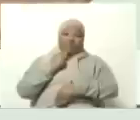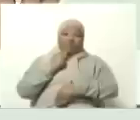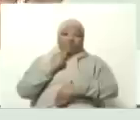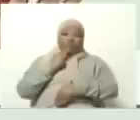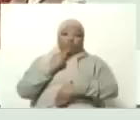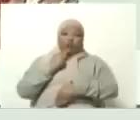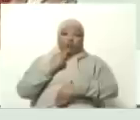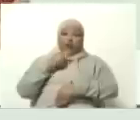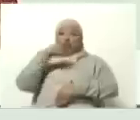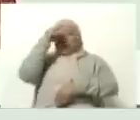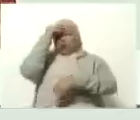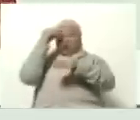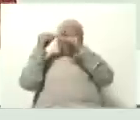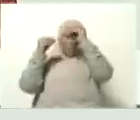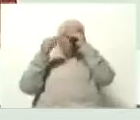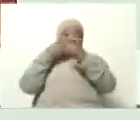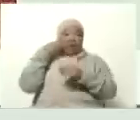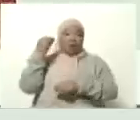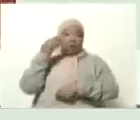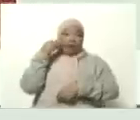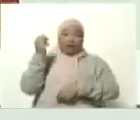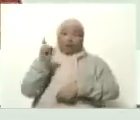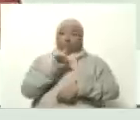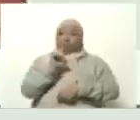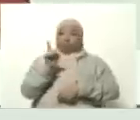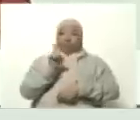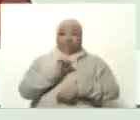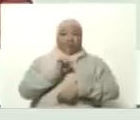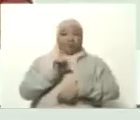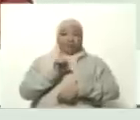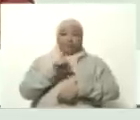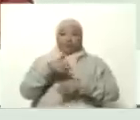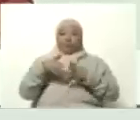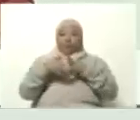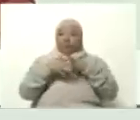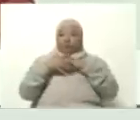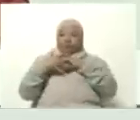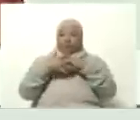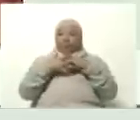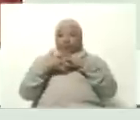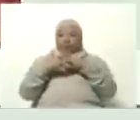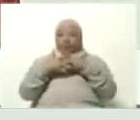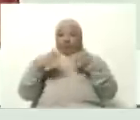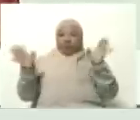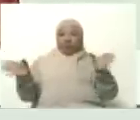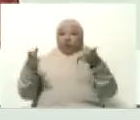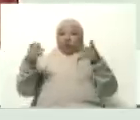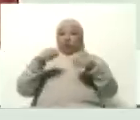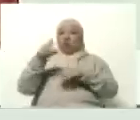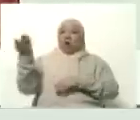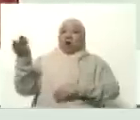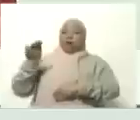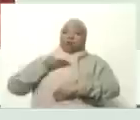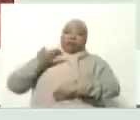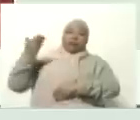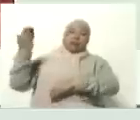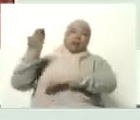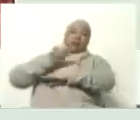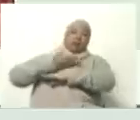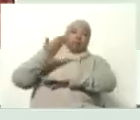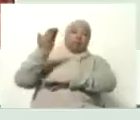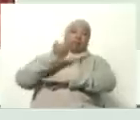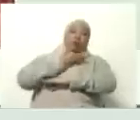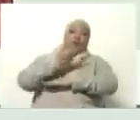No aprenden de las experiencias. No aprenden. ¿Por qué? Porque Estados Unidos promueve las sanciones a cualquier nivel. Eso va a